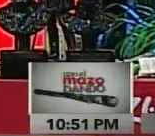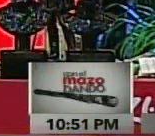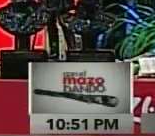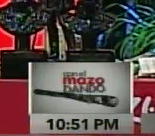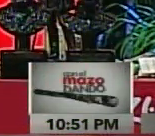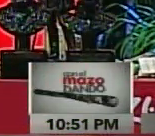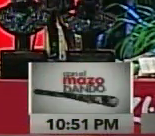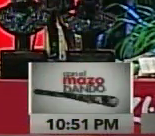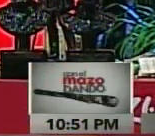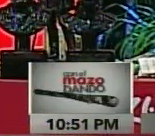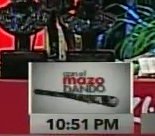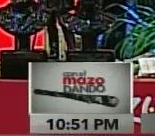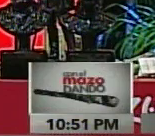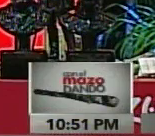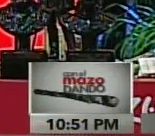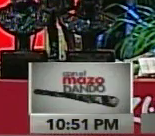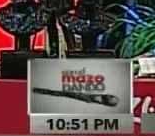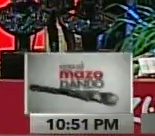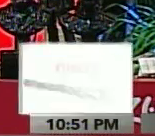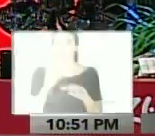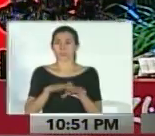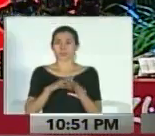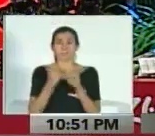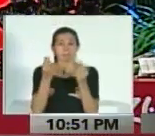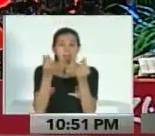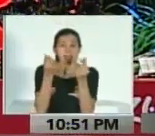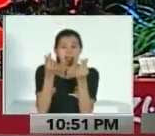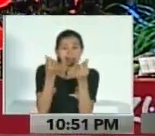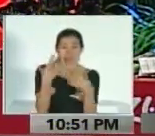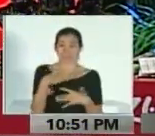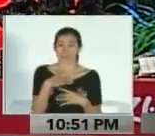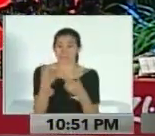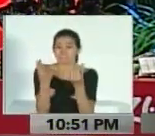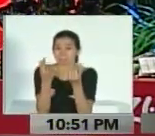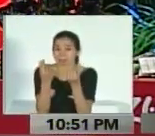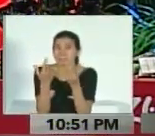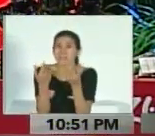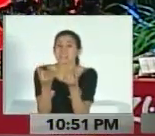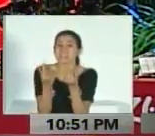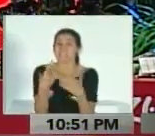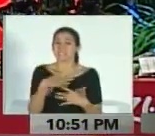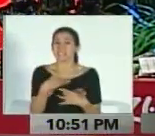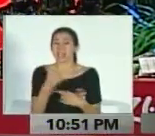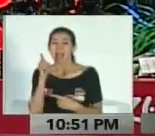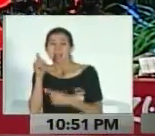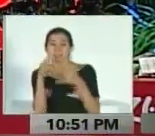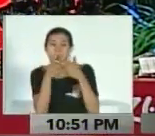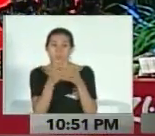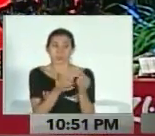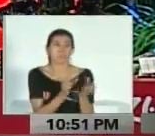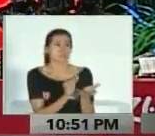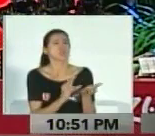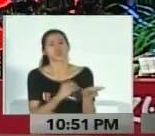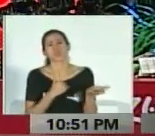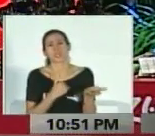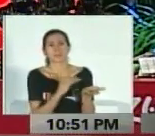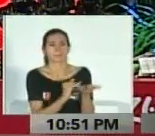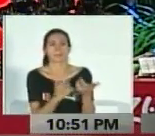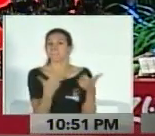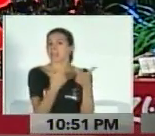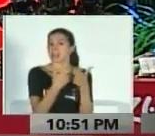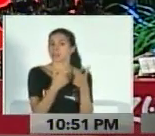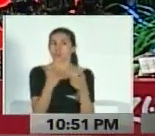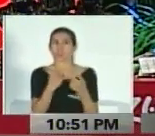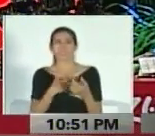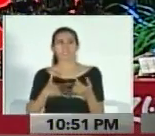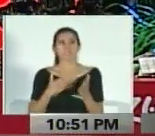Esas son las peleas, ¿sabe por qué? Por la platica que mandan de allá los gringos. Esa es la platica, ¿ves?